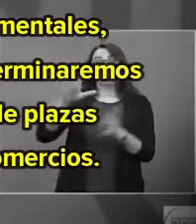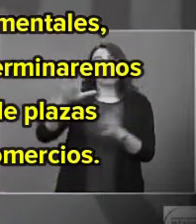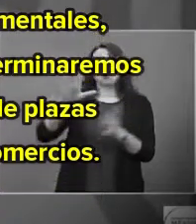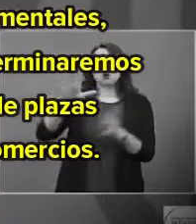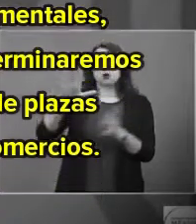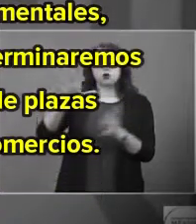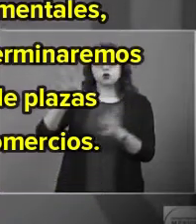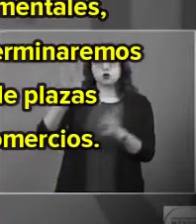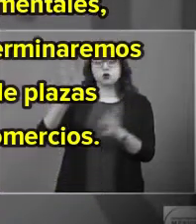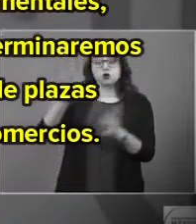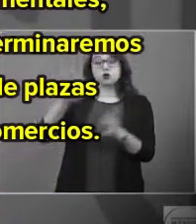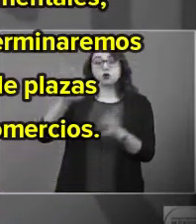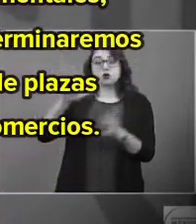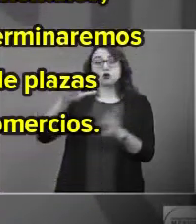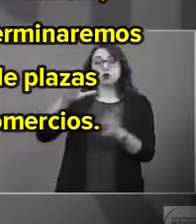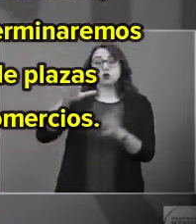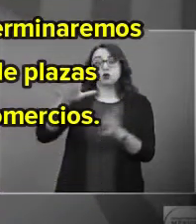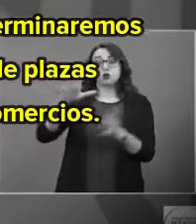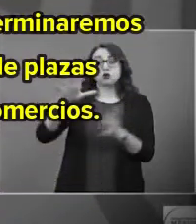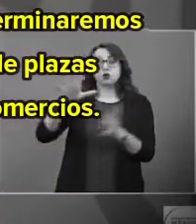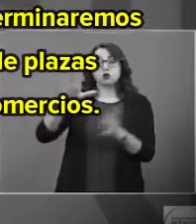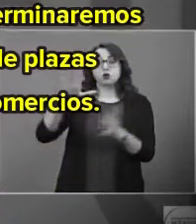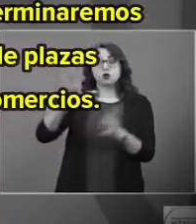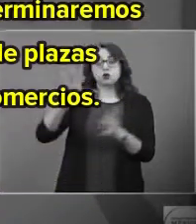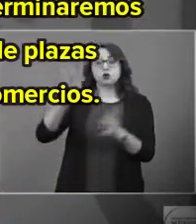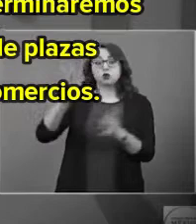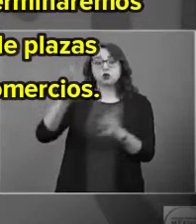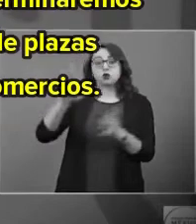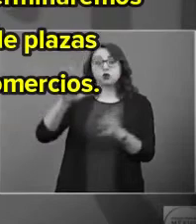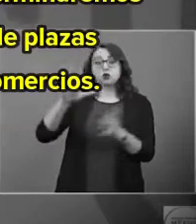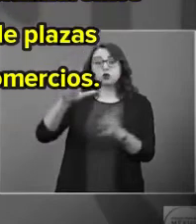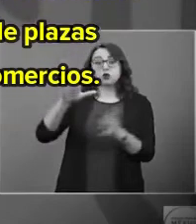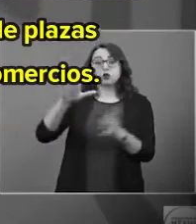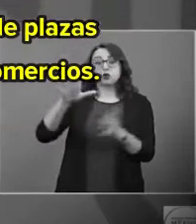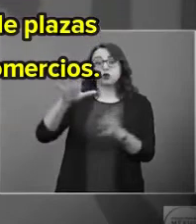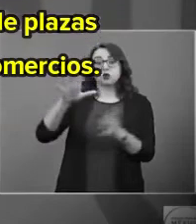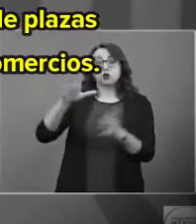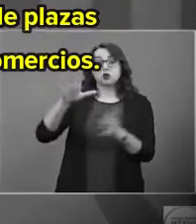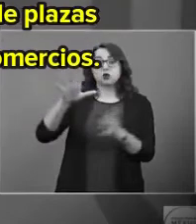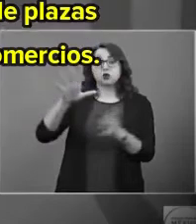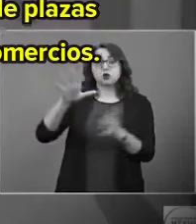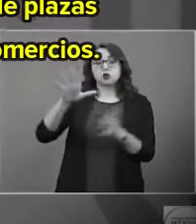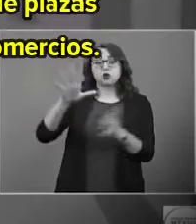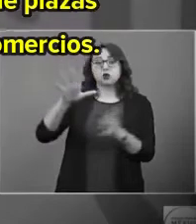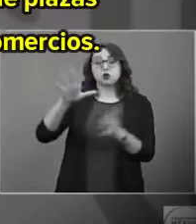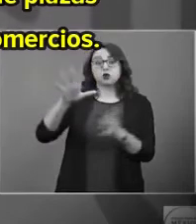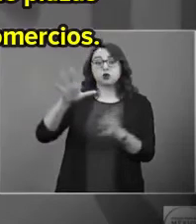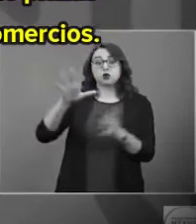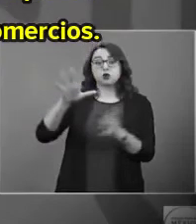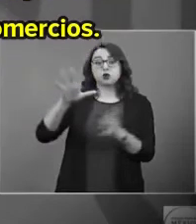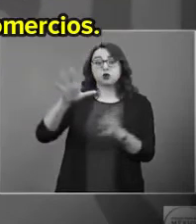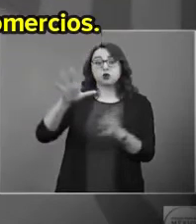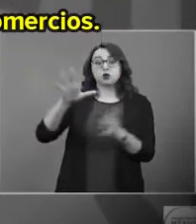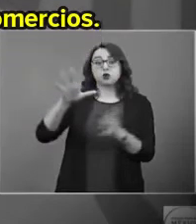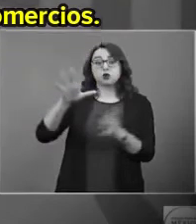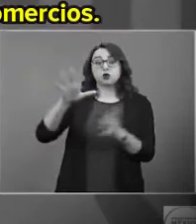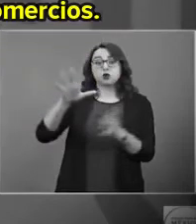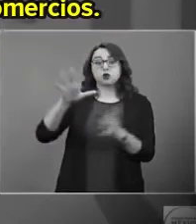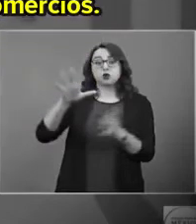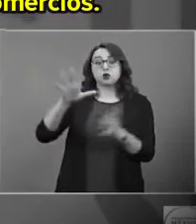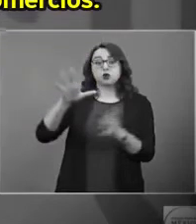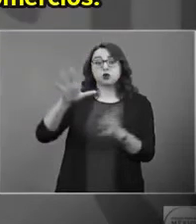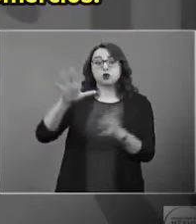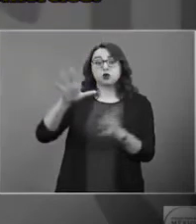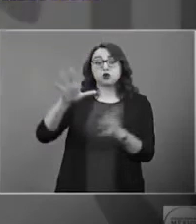comercios, seremos los consumidores quienes terminaremos pagando estos altos costos y no los dueños de plazas comerciales,